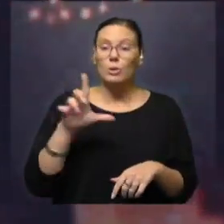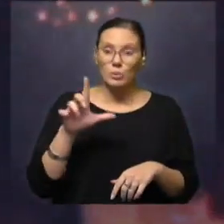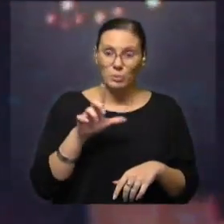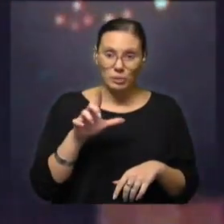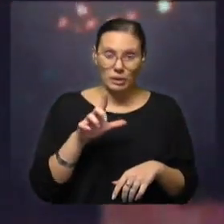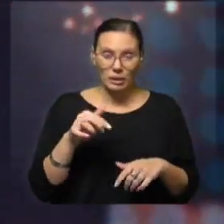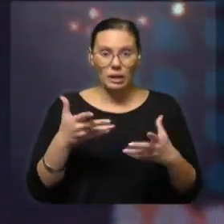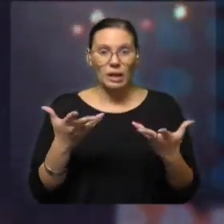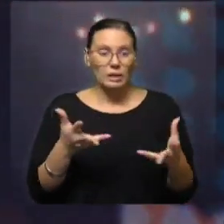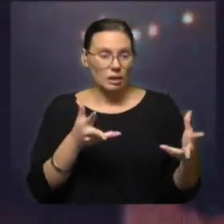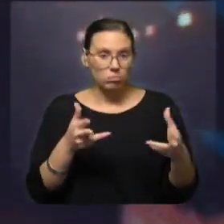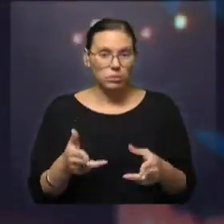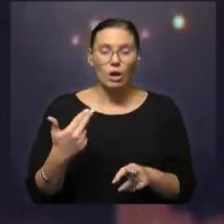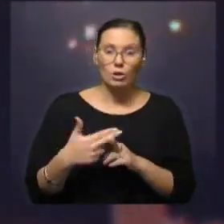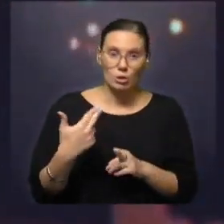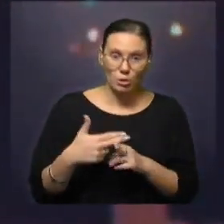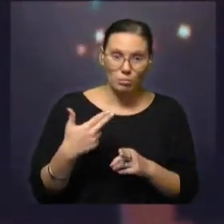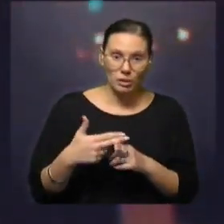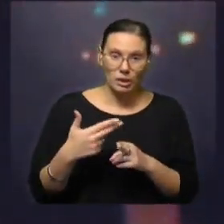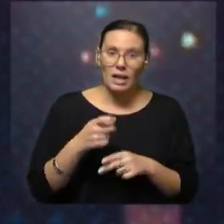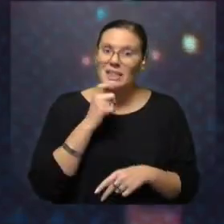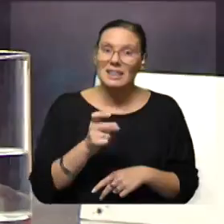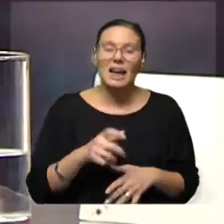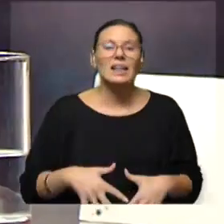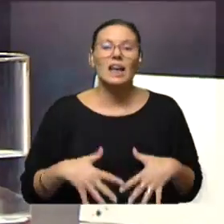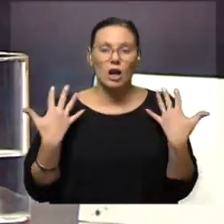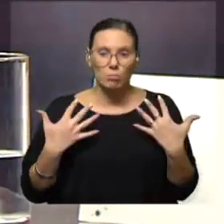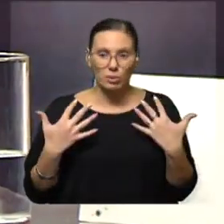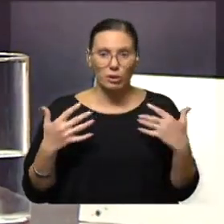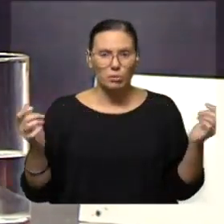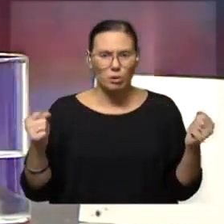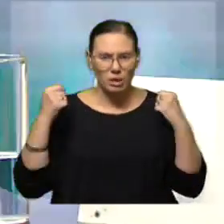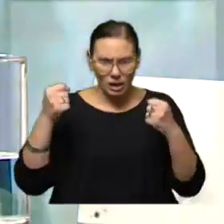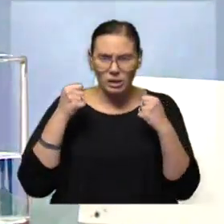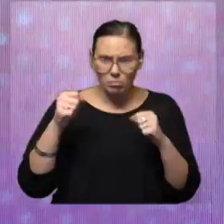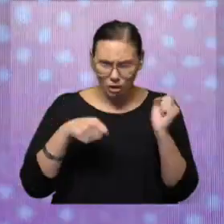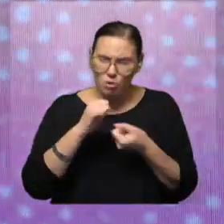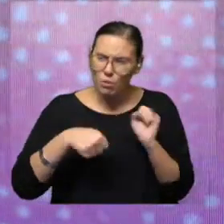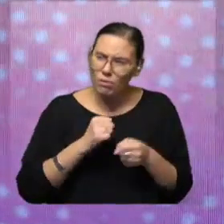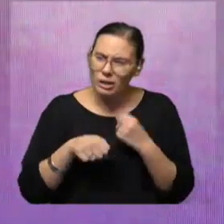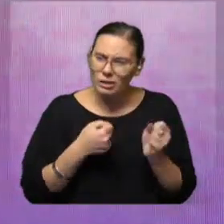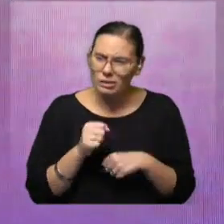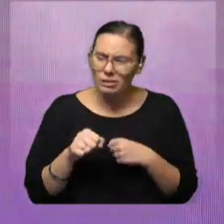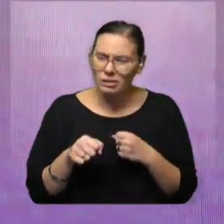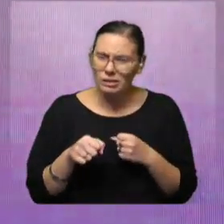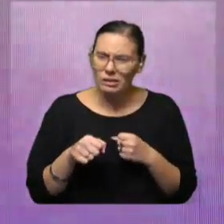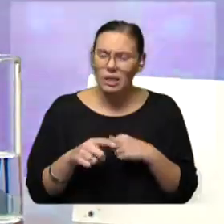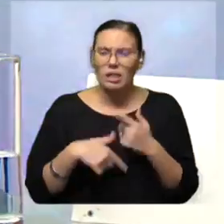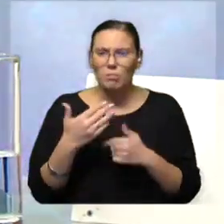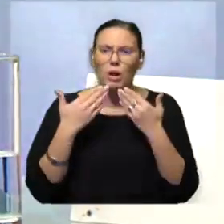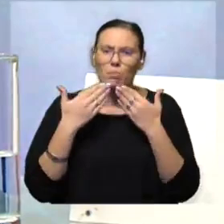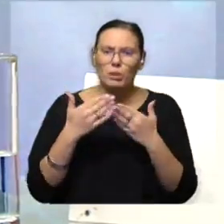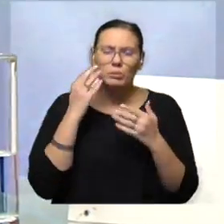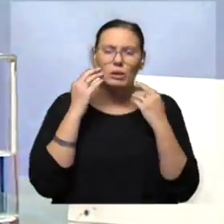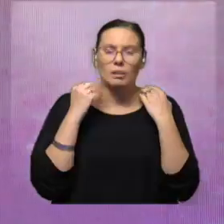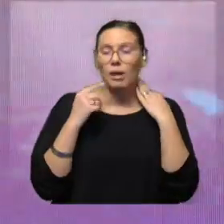tenemos este gran segmento que hemos dado en llamar Sangre pero de Campeones. Pero para animar, ¿no tiene que ver con mover? Después sí, le vamos a preguntar a las